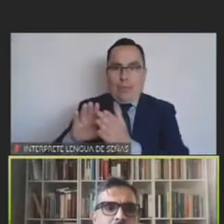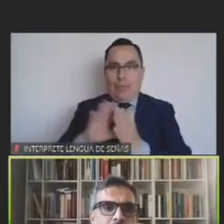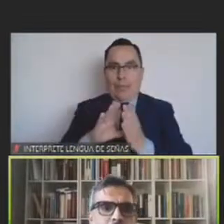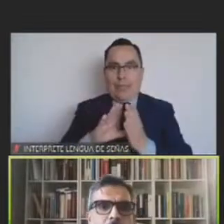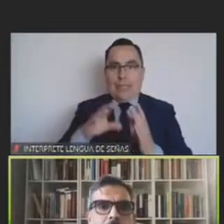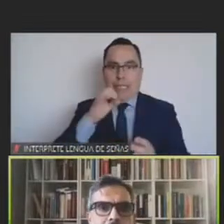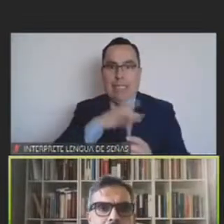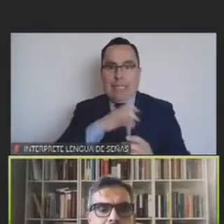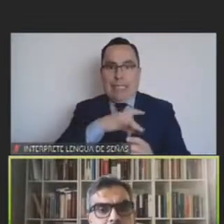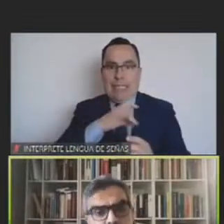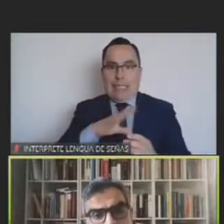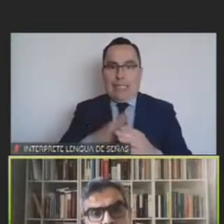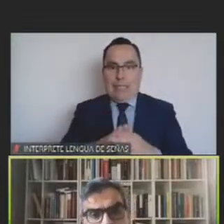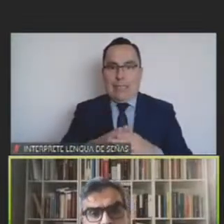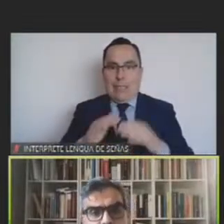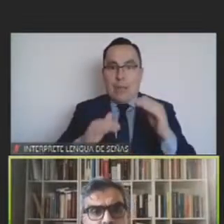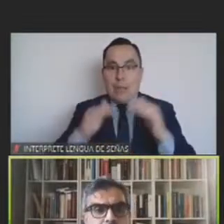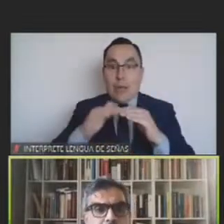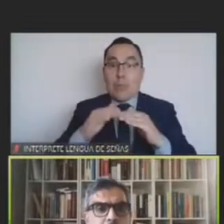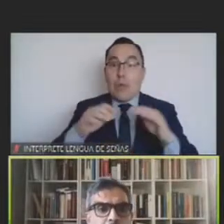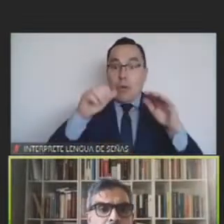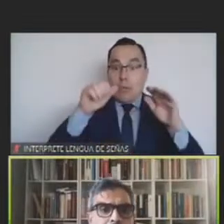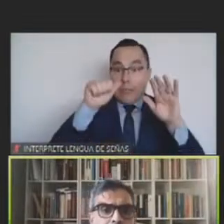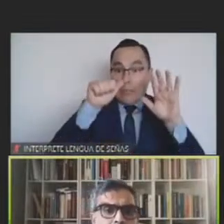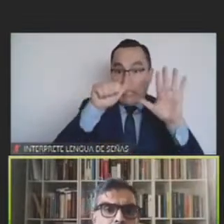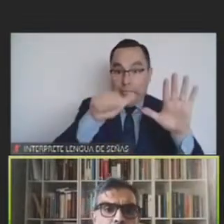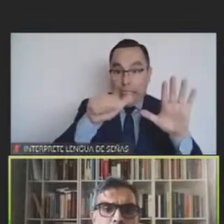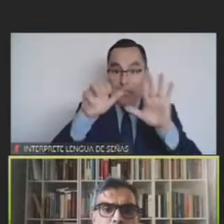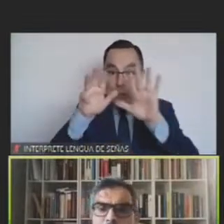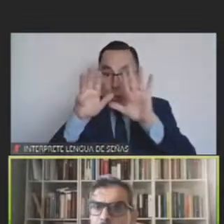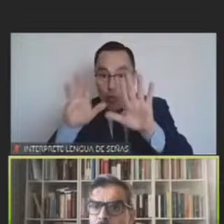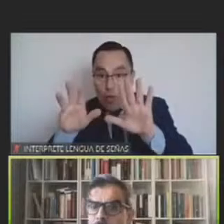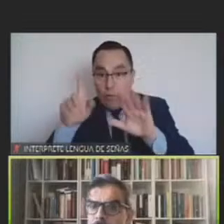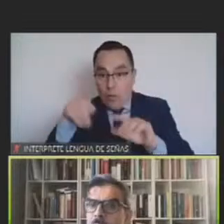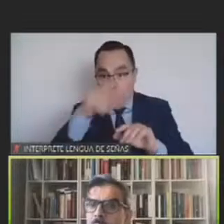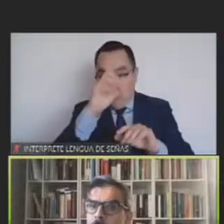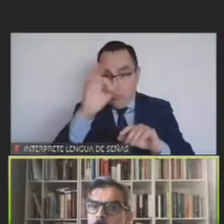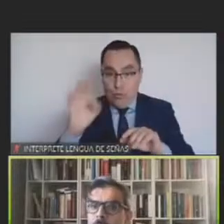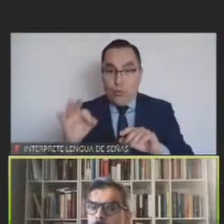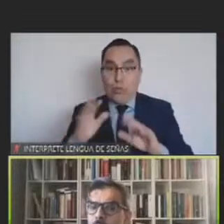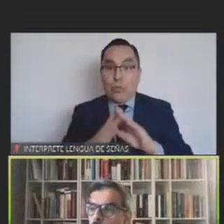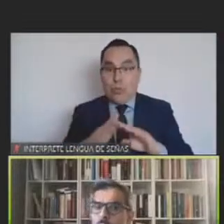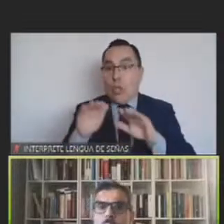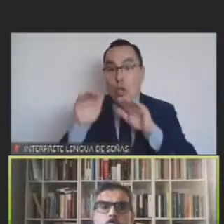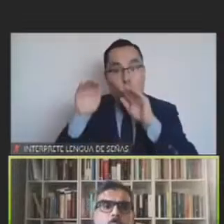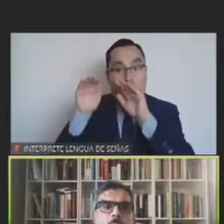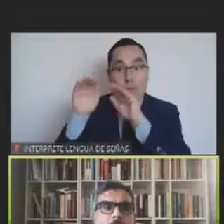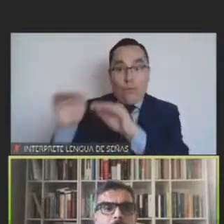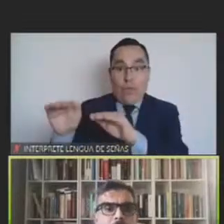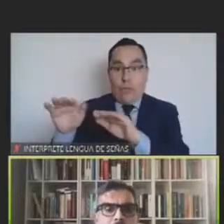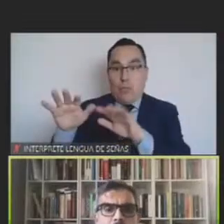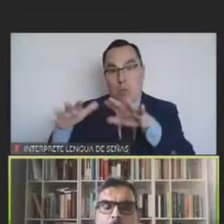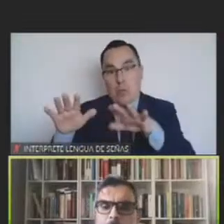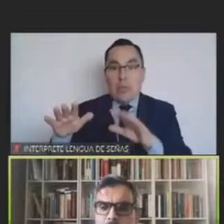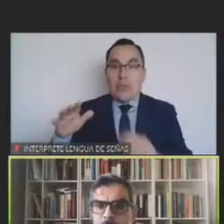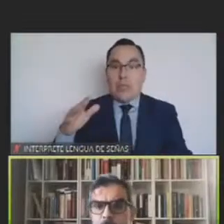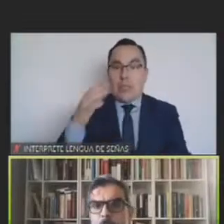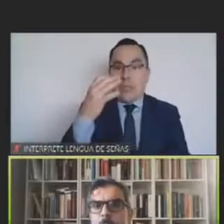al 66, Chile tiene el 69, y sus niveles de confianza están en torno al